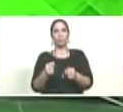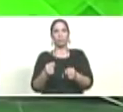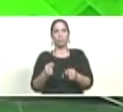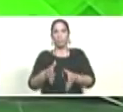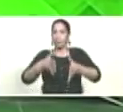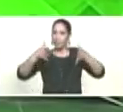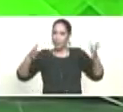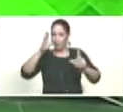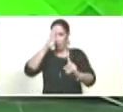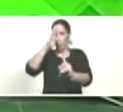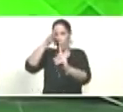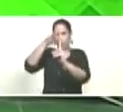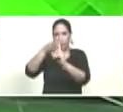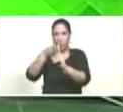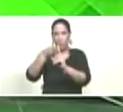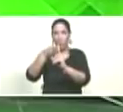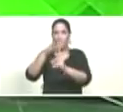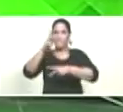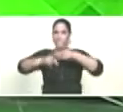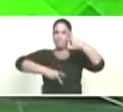grandes objetivos productivos